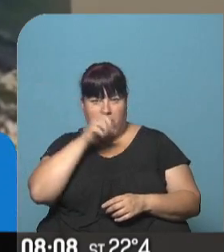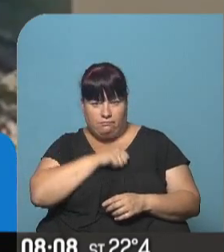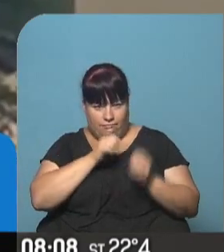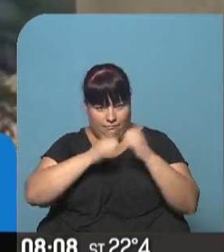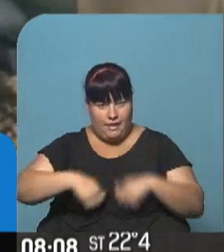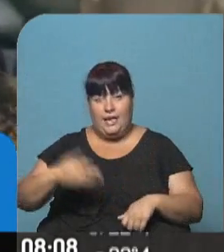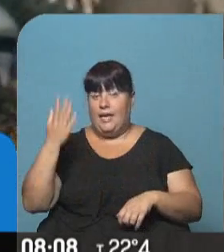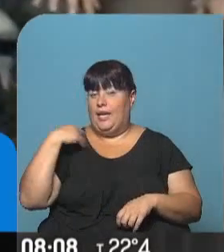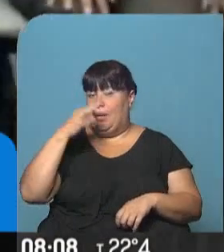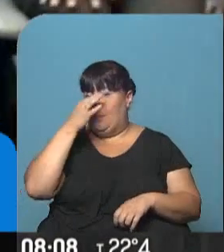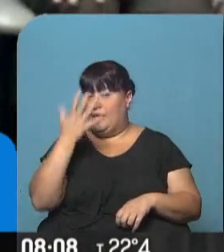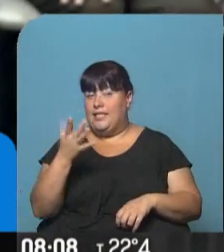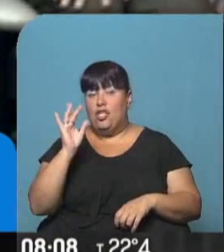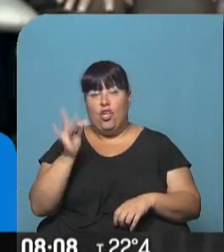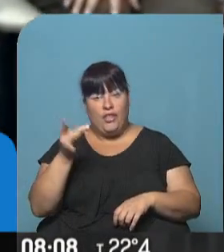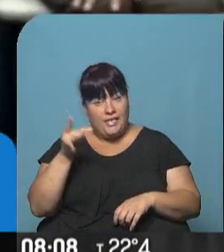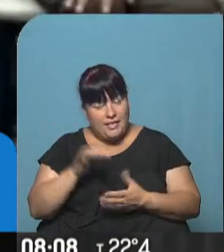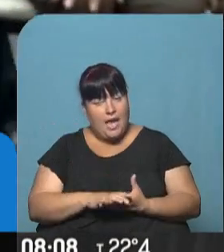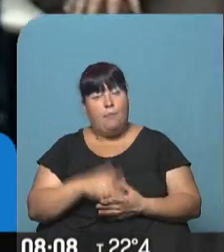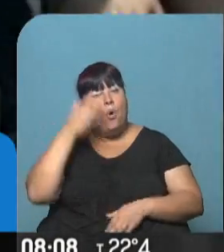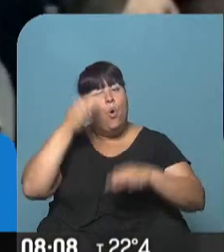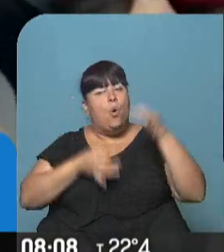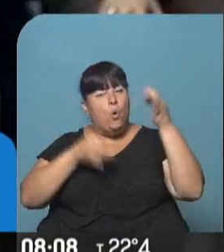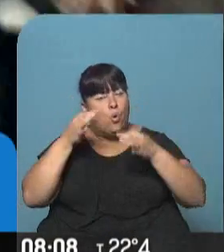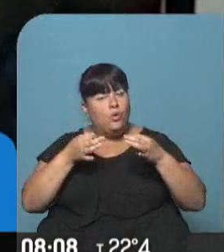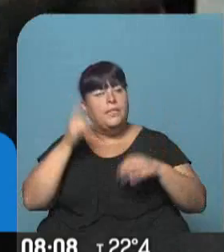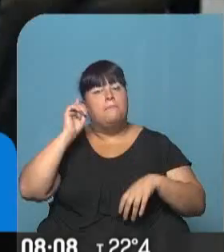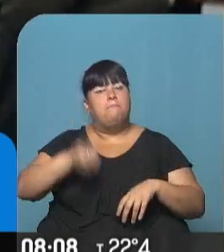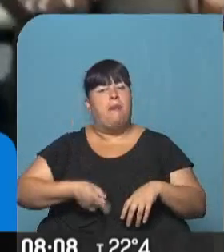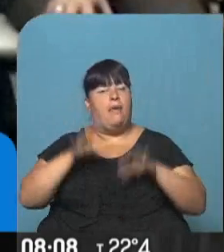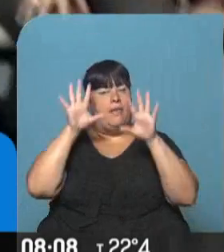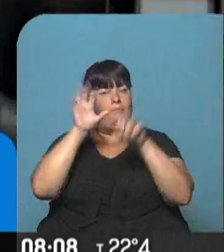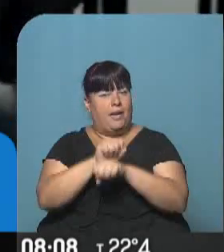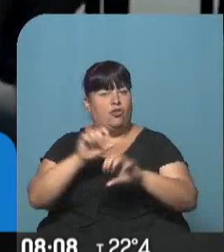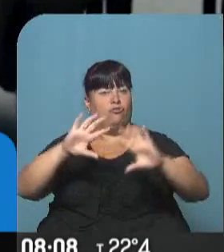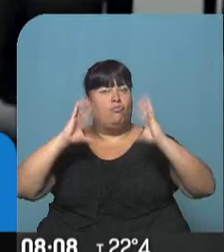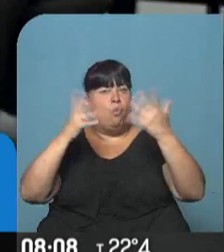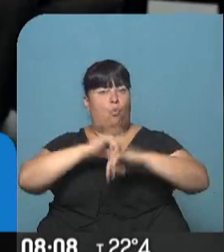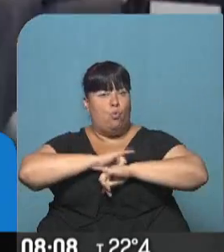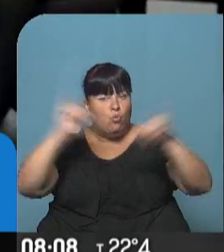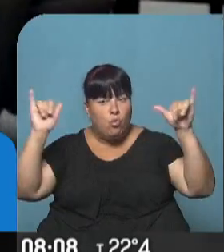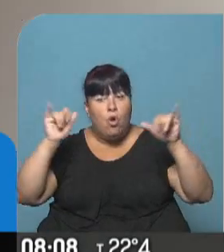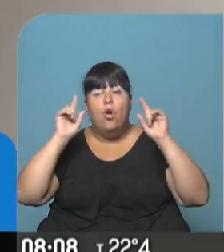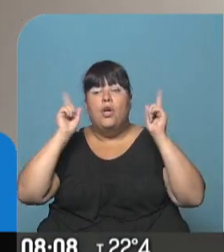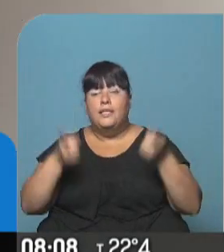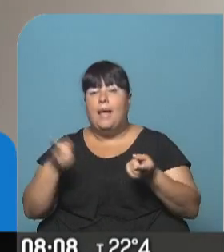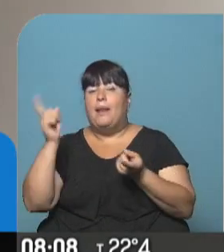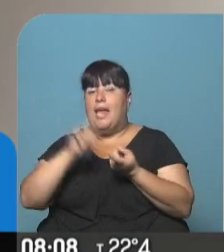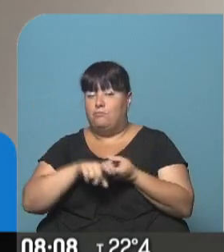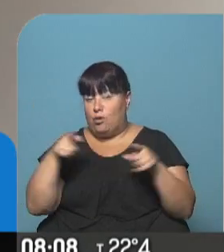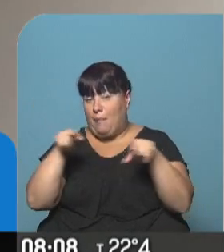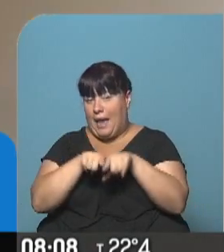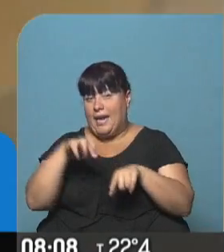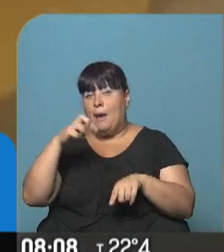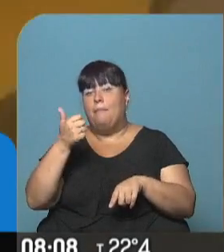El pasado 25 de diciembre, la justicia había ordenado su captura internacional y también la de su pareja,